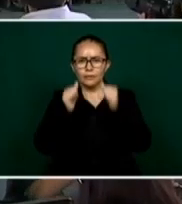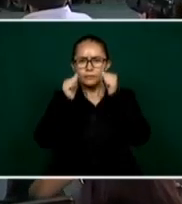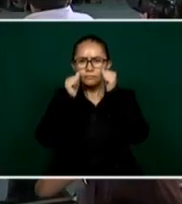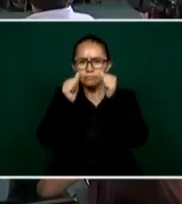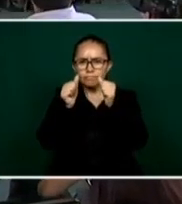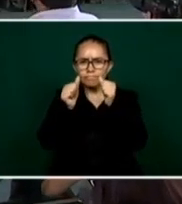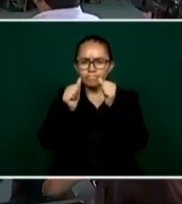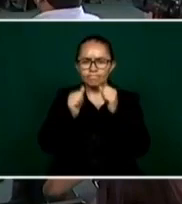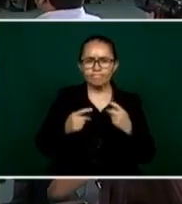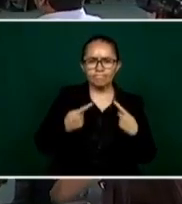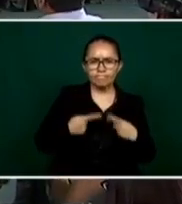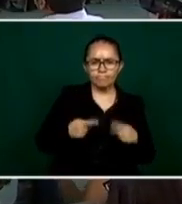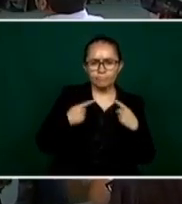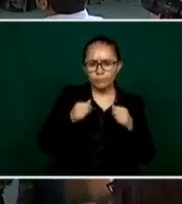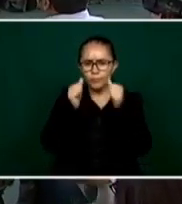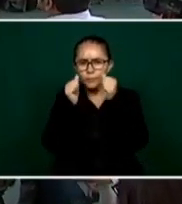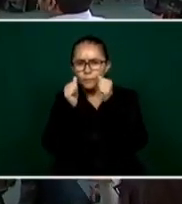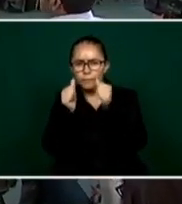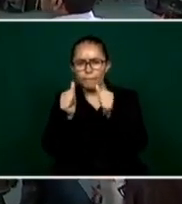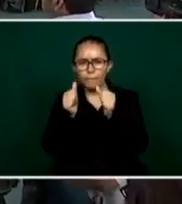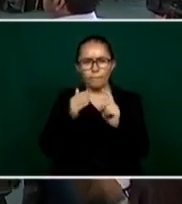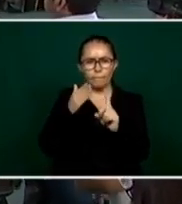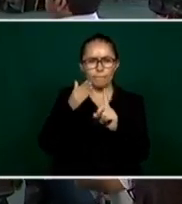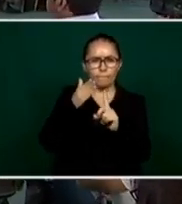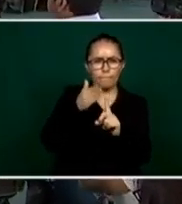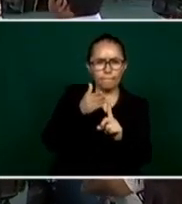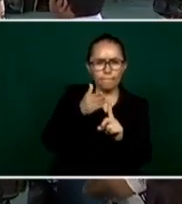que no tiene seguridad social,